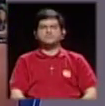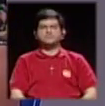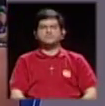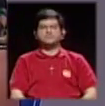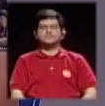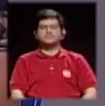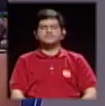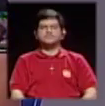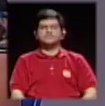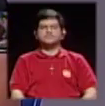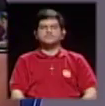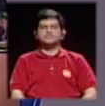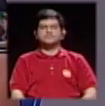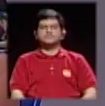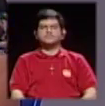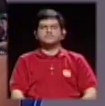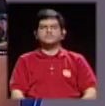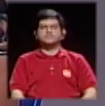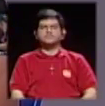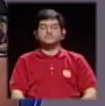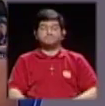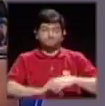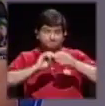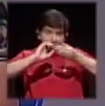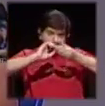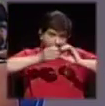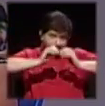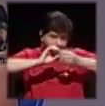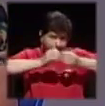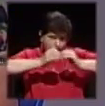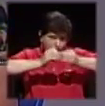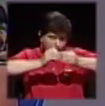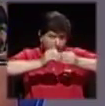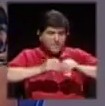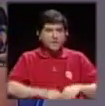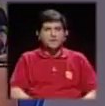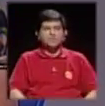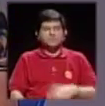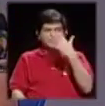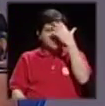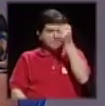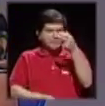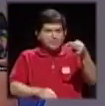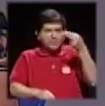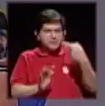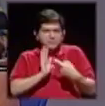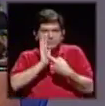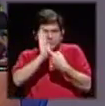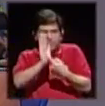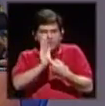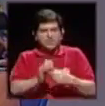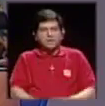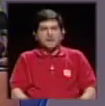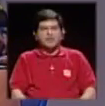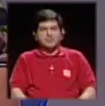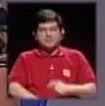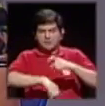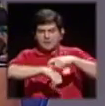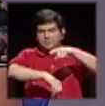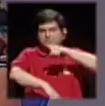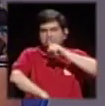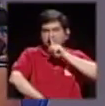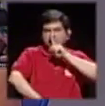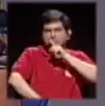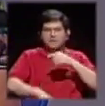Bueno, pues según los datos de la memoria histórica del silencio,